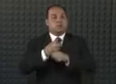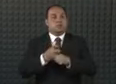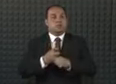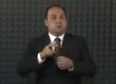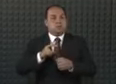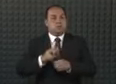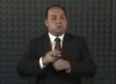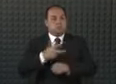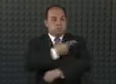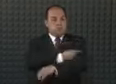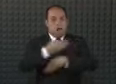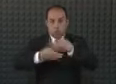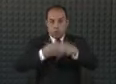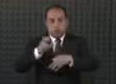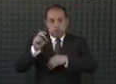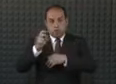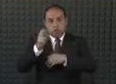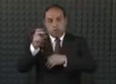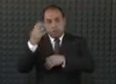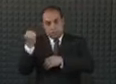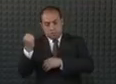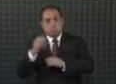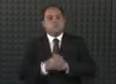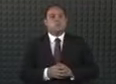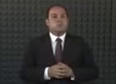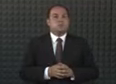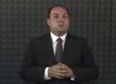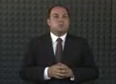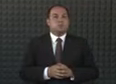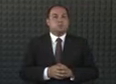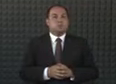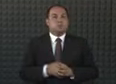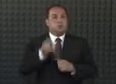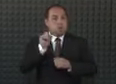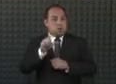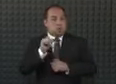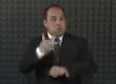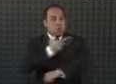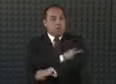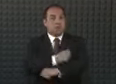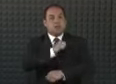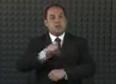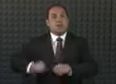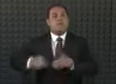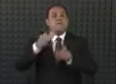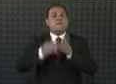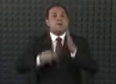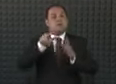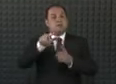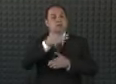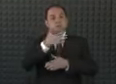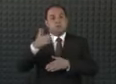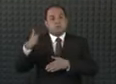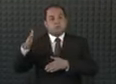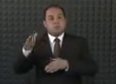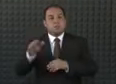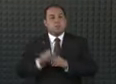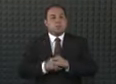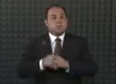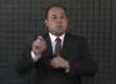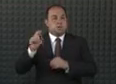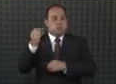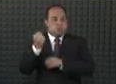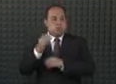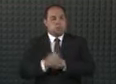dosis a todos, 30 a 39, y vacunamos a las alcaldías que faltan de 18 y más. En el